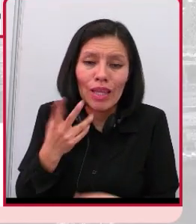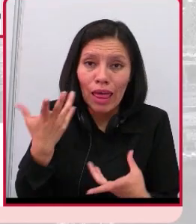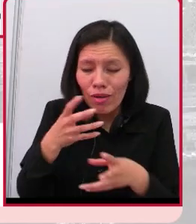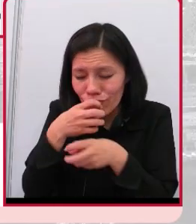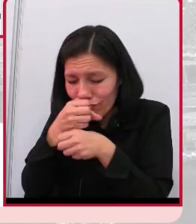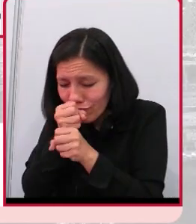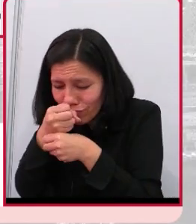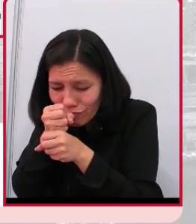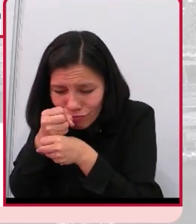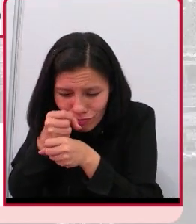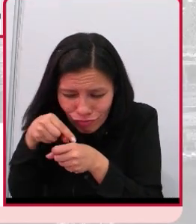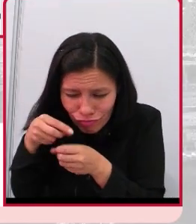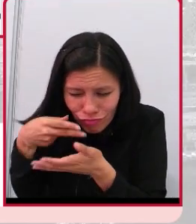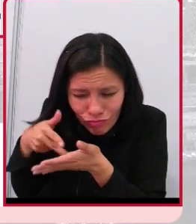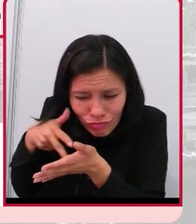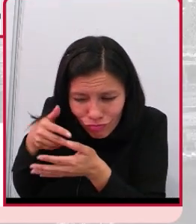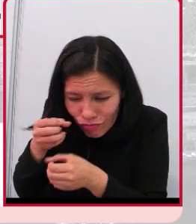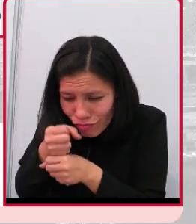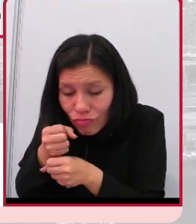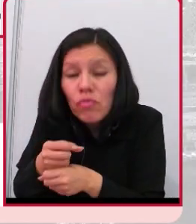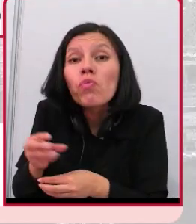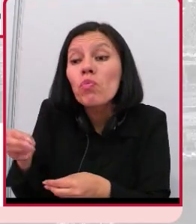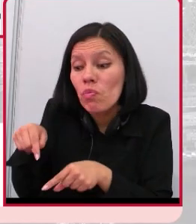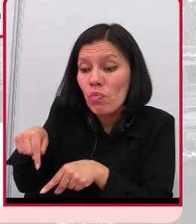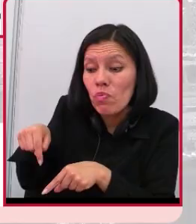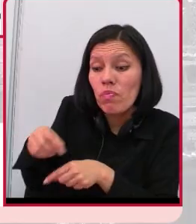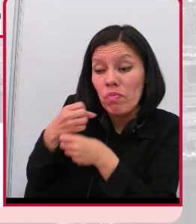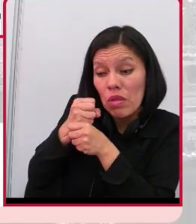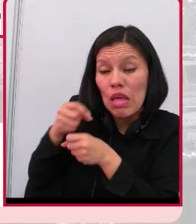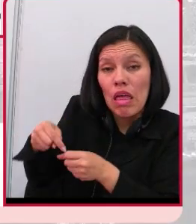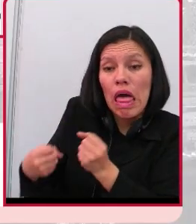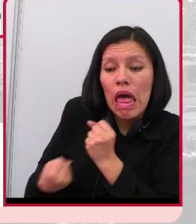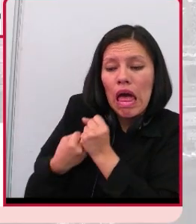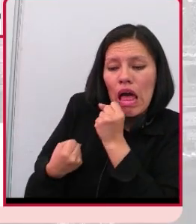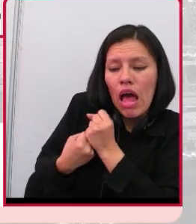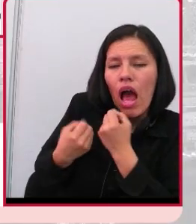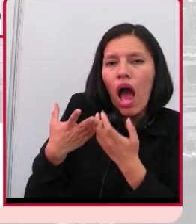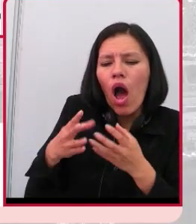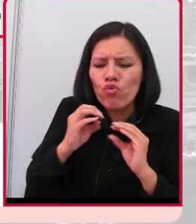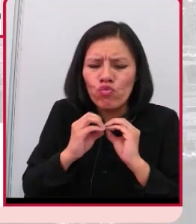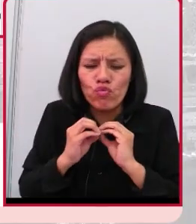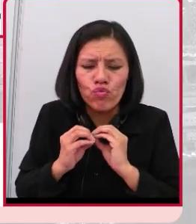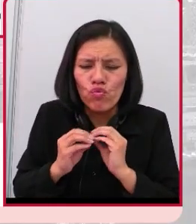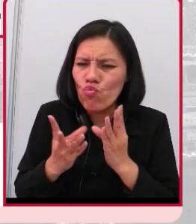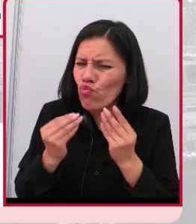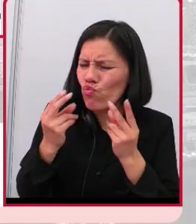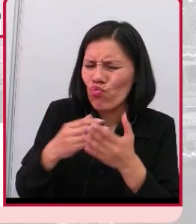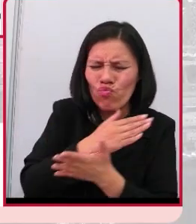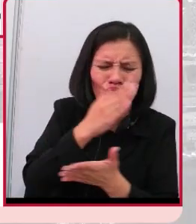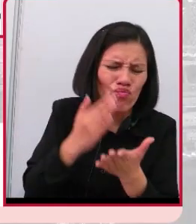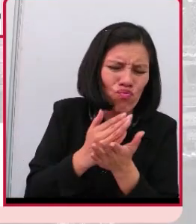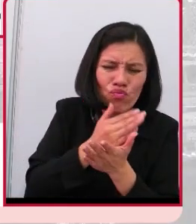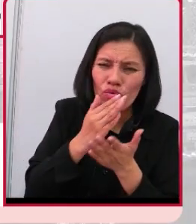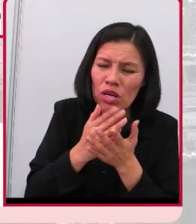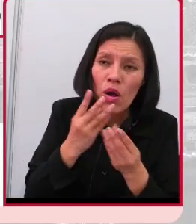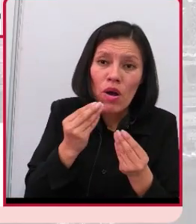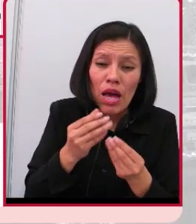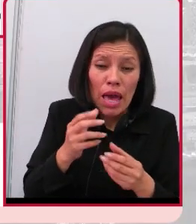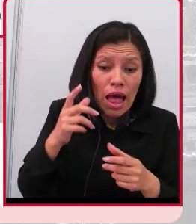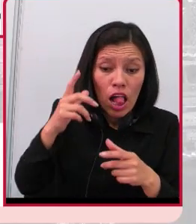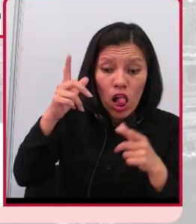de barrido por dos motivos. Nos ha ayudado a solucionar muchos inconvenientes desde el enfoque mineralógico,